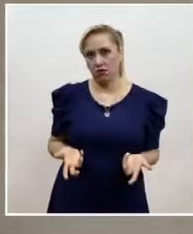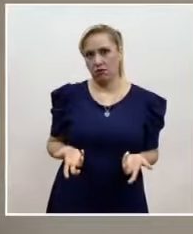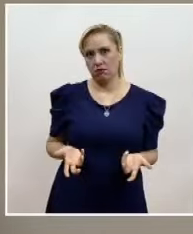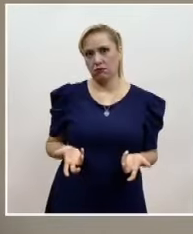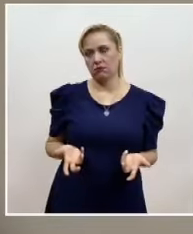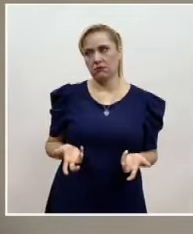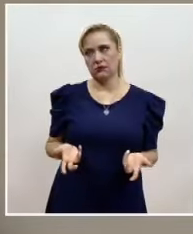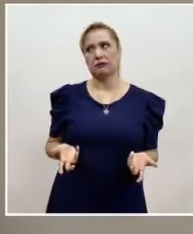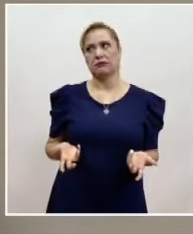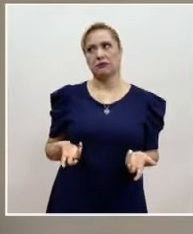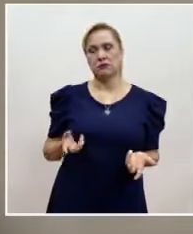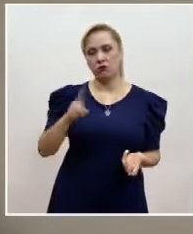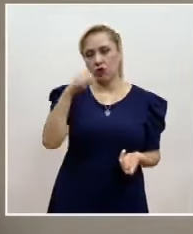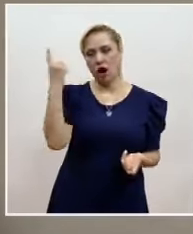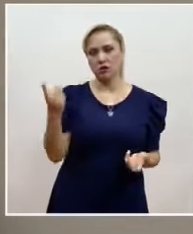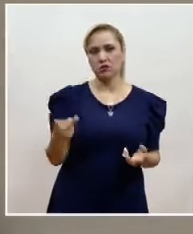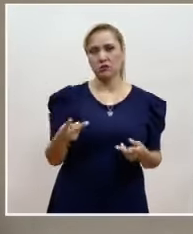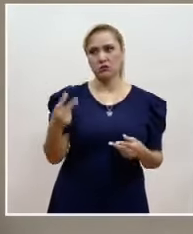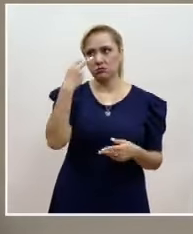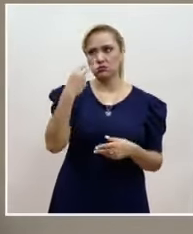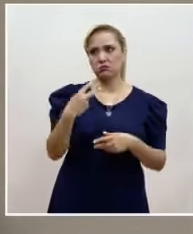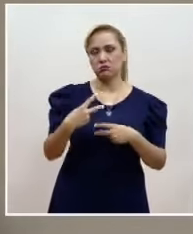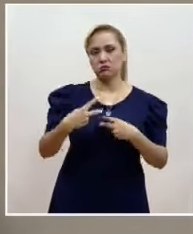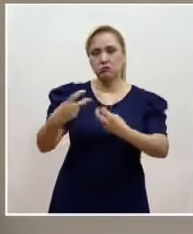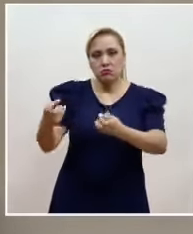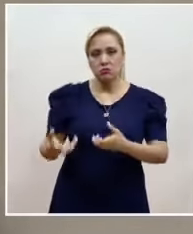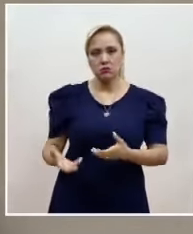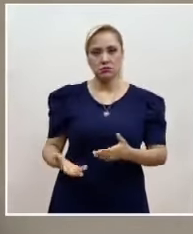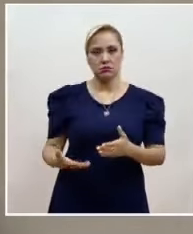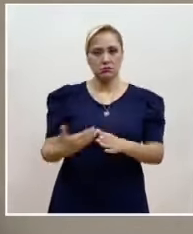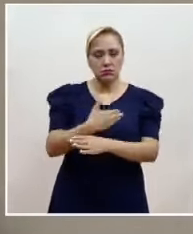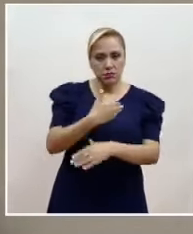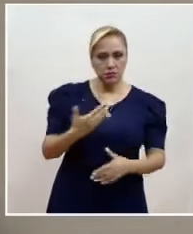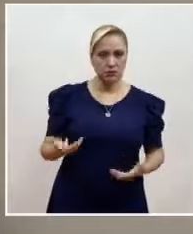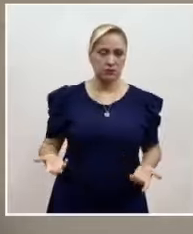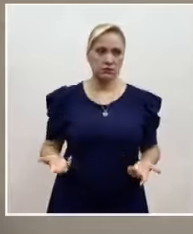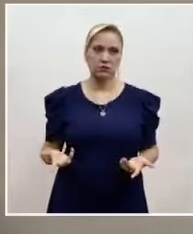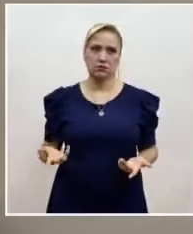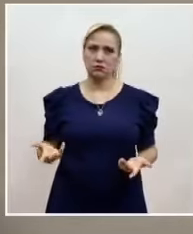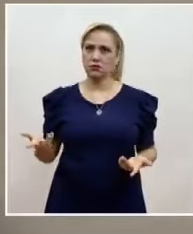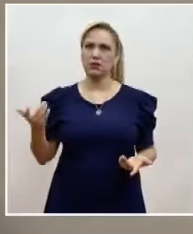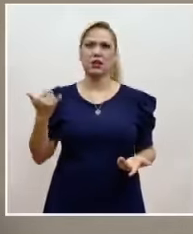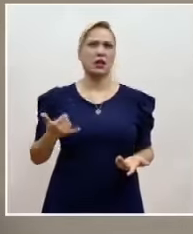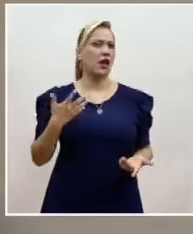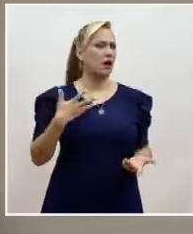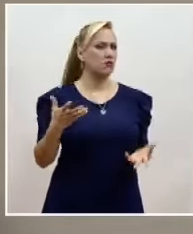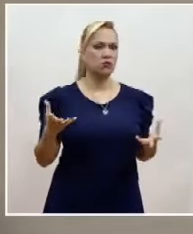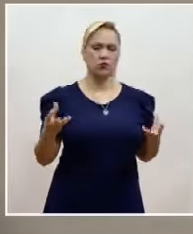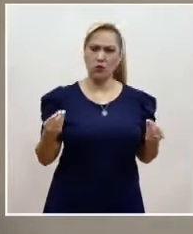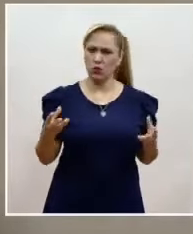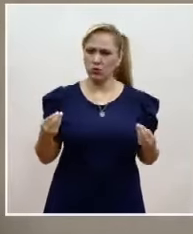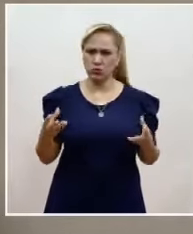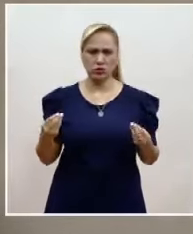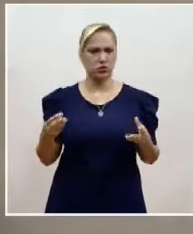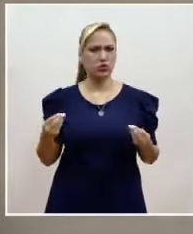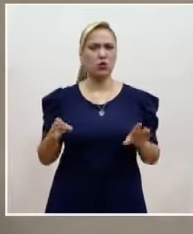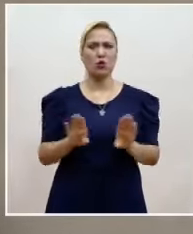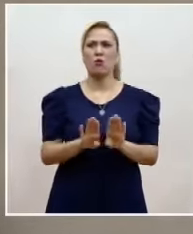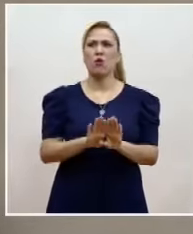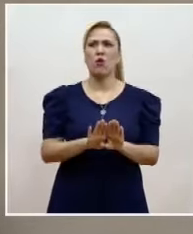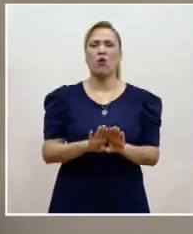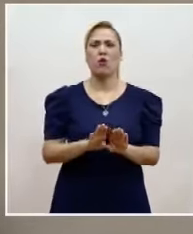implica también justo desde la perspectiva global, hay mucha inversión para este tipo de temas, ¿no? Para cómo regular,